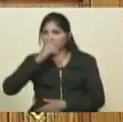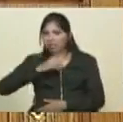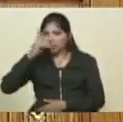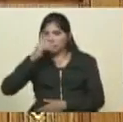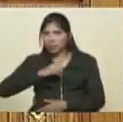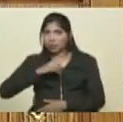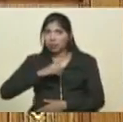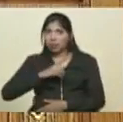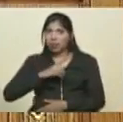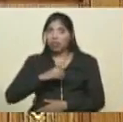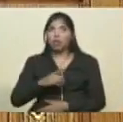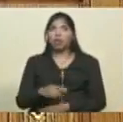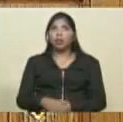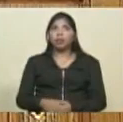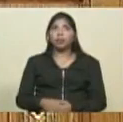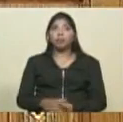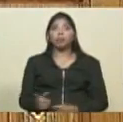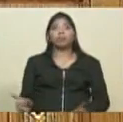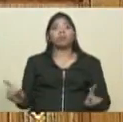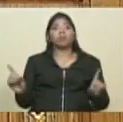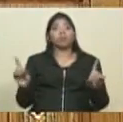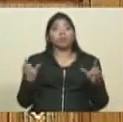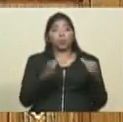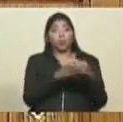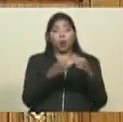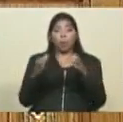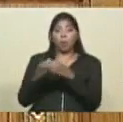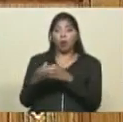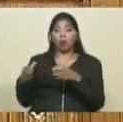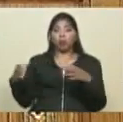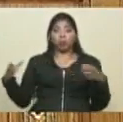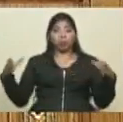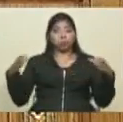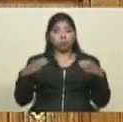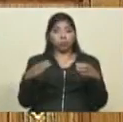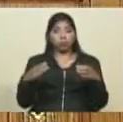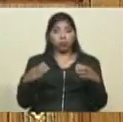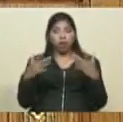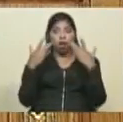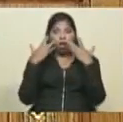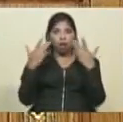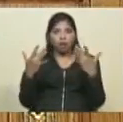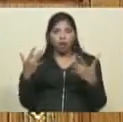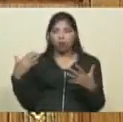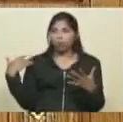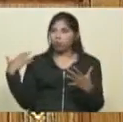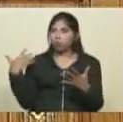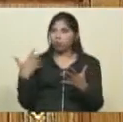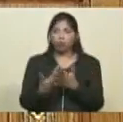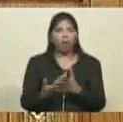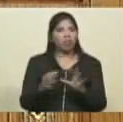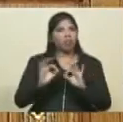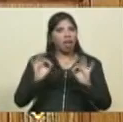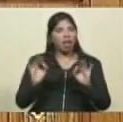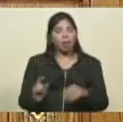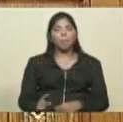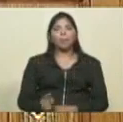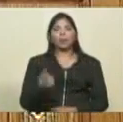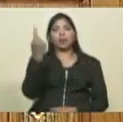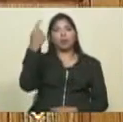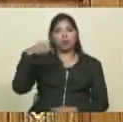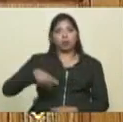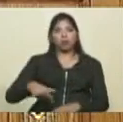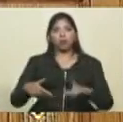este caso son los dos que por primera vez tienen una presencia en toda la historia latinoamericana de